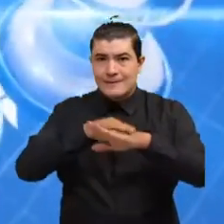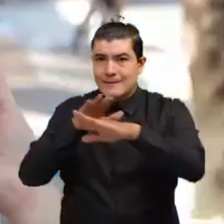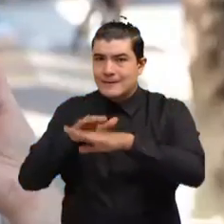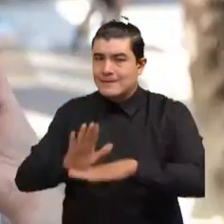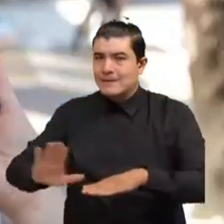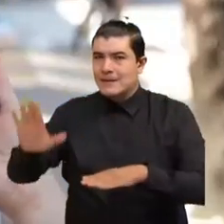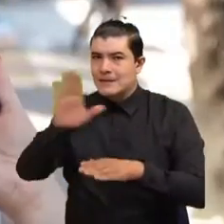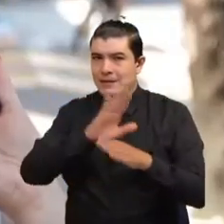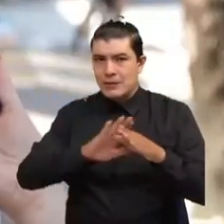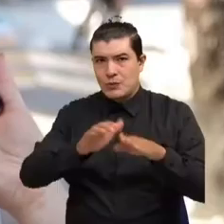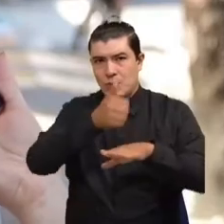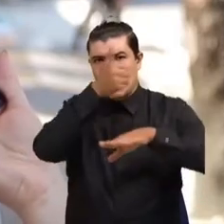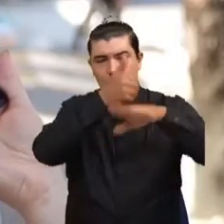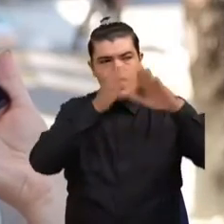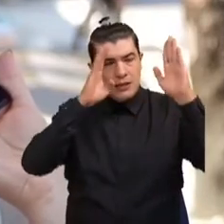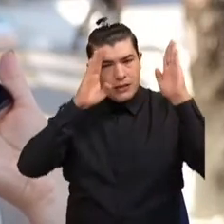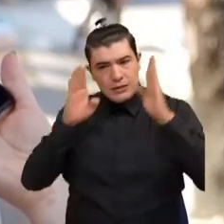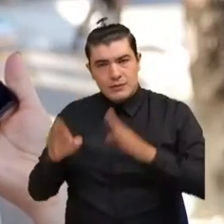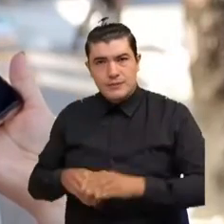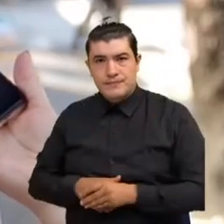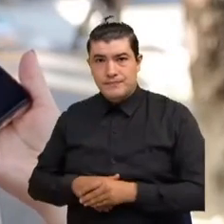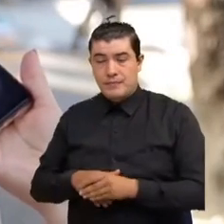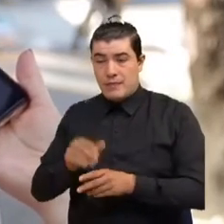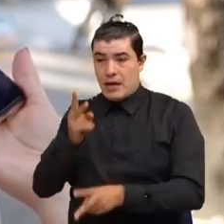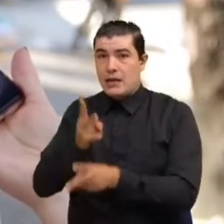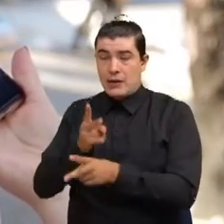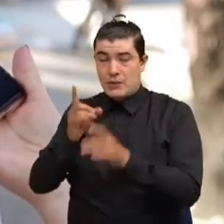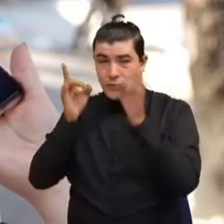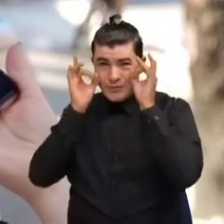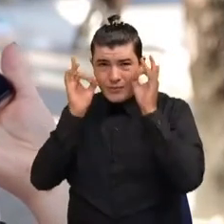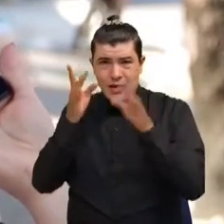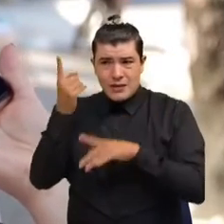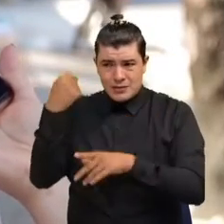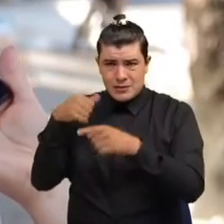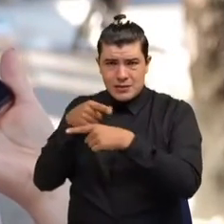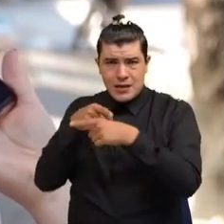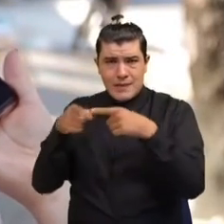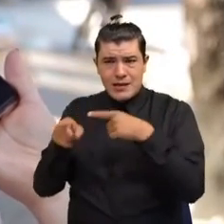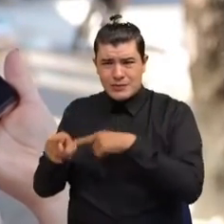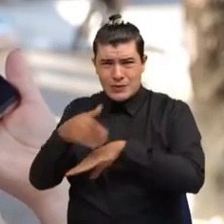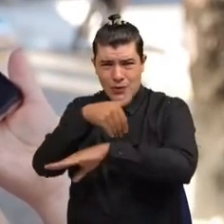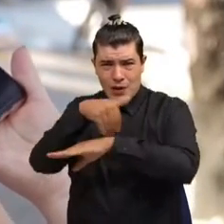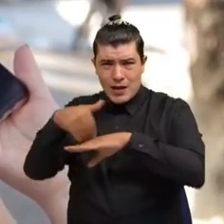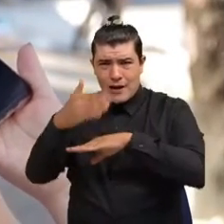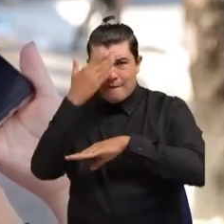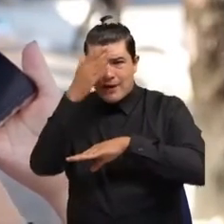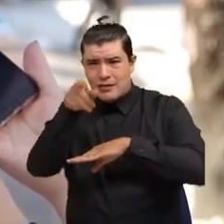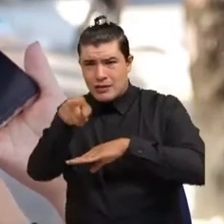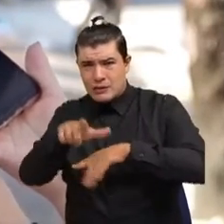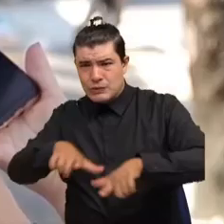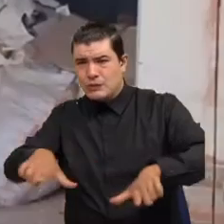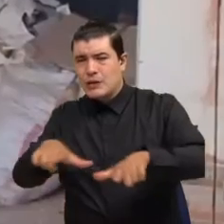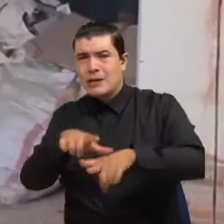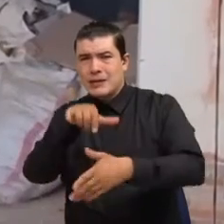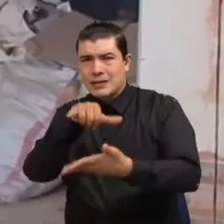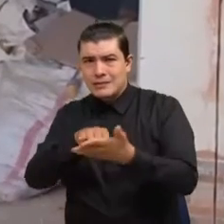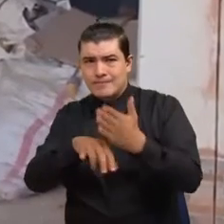autoridades. La inseguridad está fea. La semana pasada robaron en la cuadra más adelante aquí en nuestro